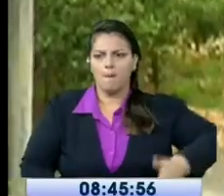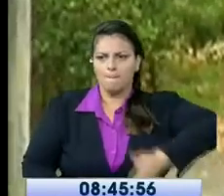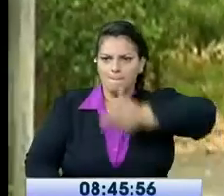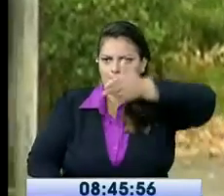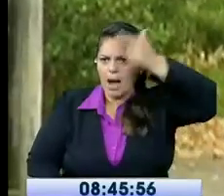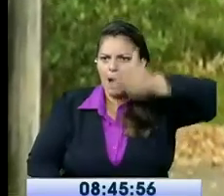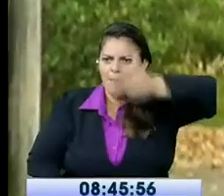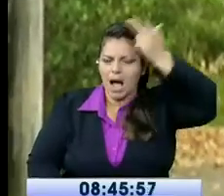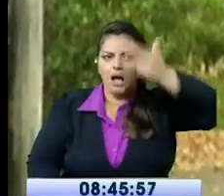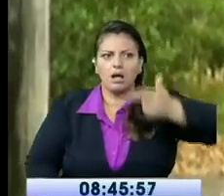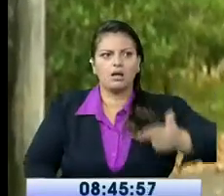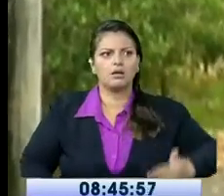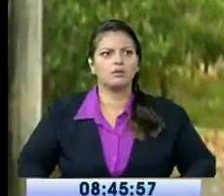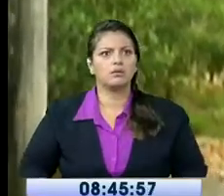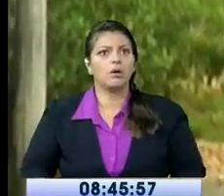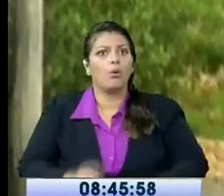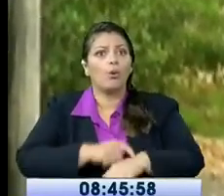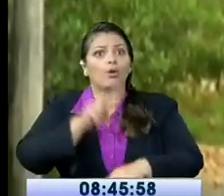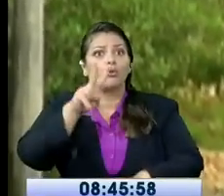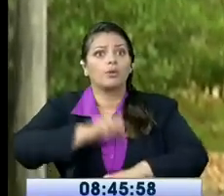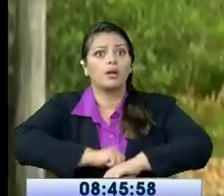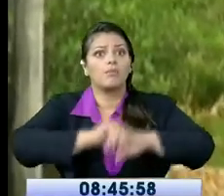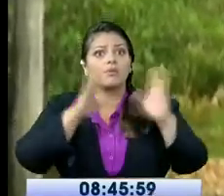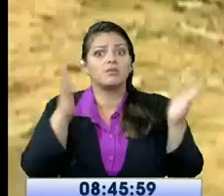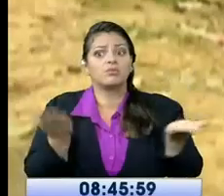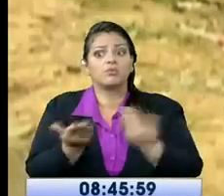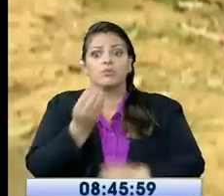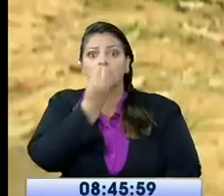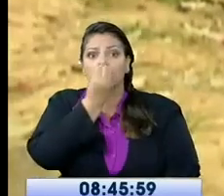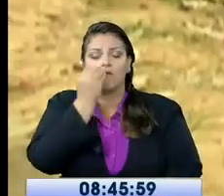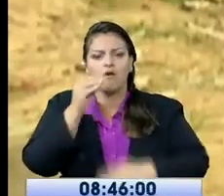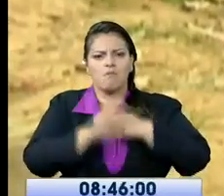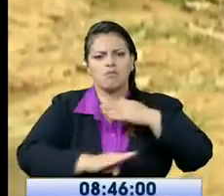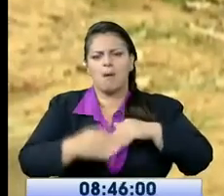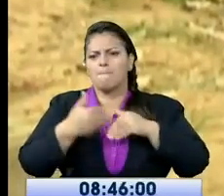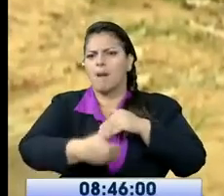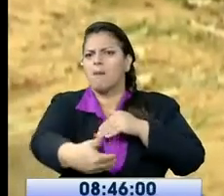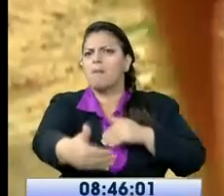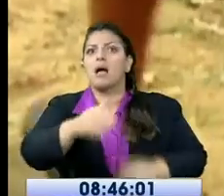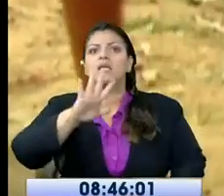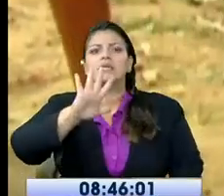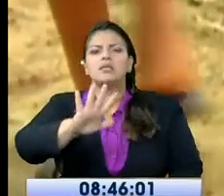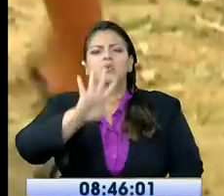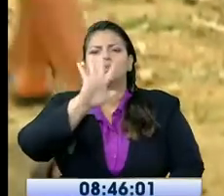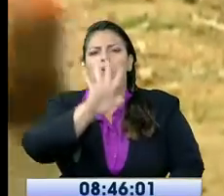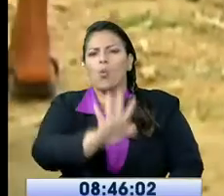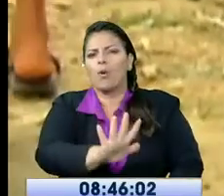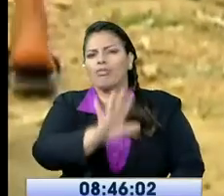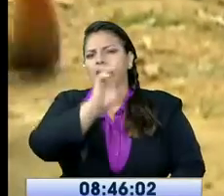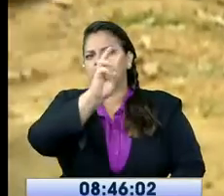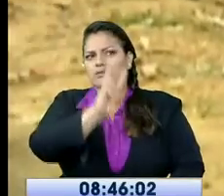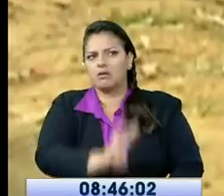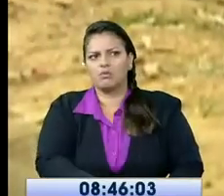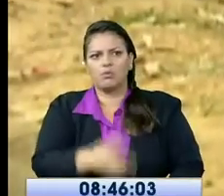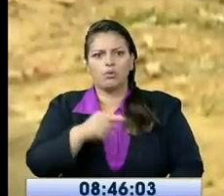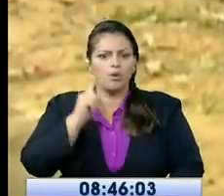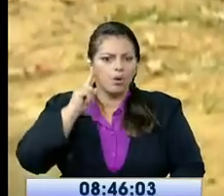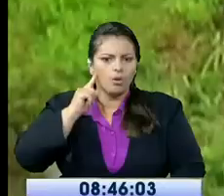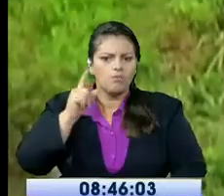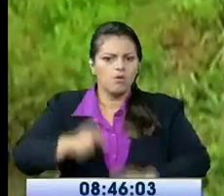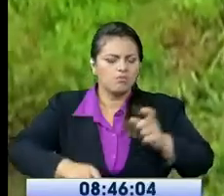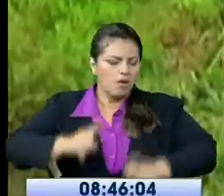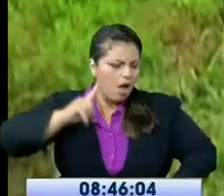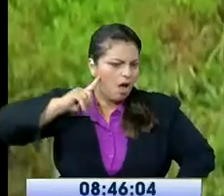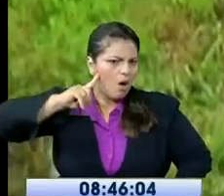Eran las 2 de la madrugada cuando los habitantes de la manzana 556 del bloque 1 de Flor de Bastión escucharon 6 disparos